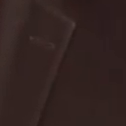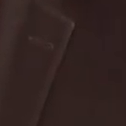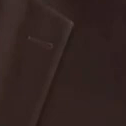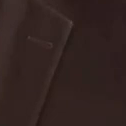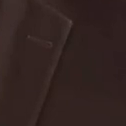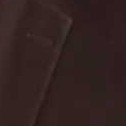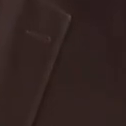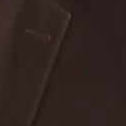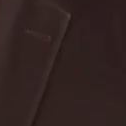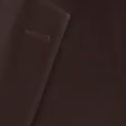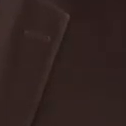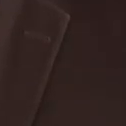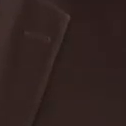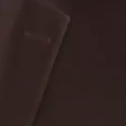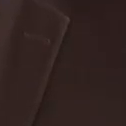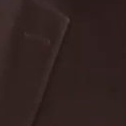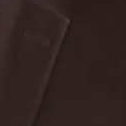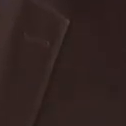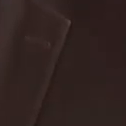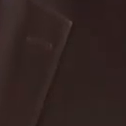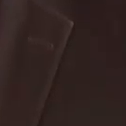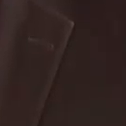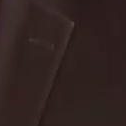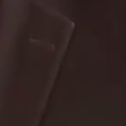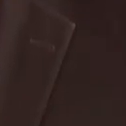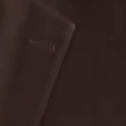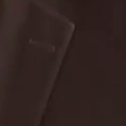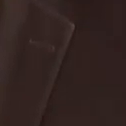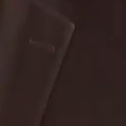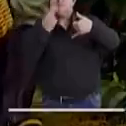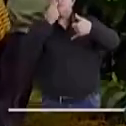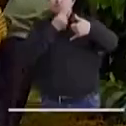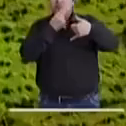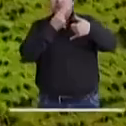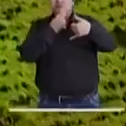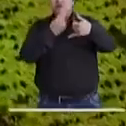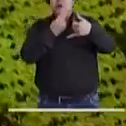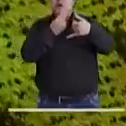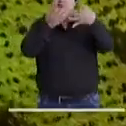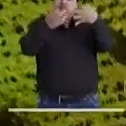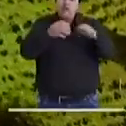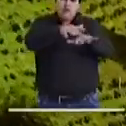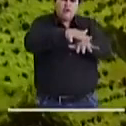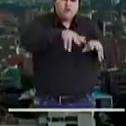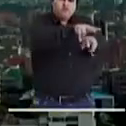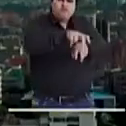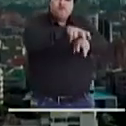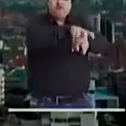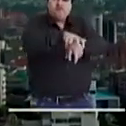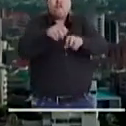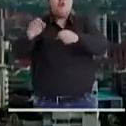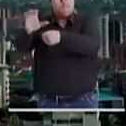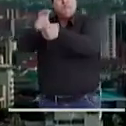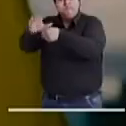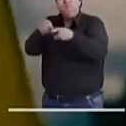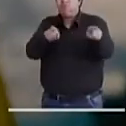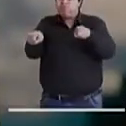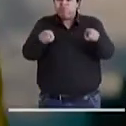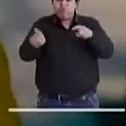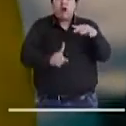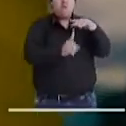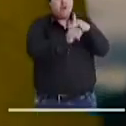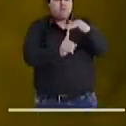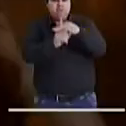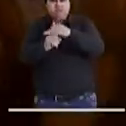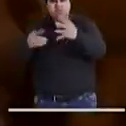Colombia Destinos de Paz, que precisamente está dirigido a los productos, a los servicios, a las actividades turísticas que